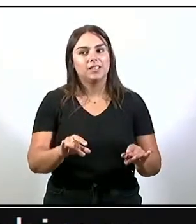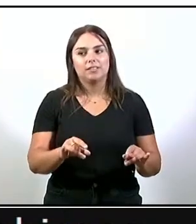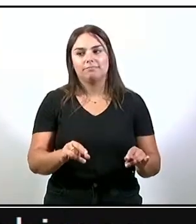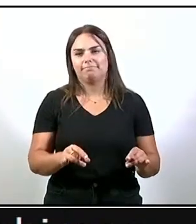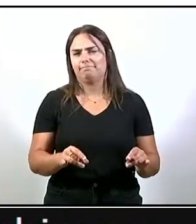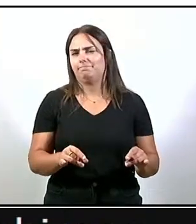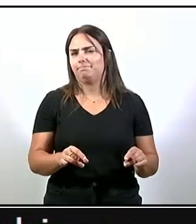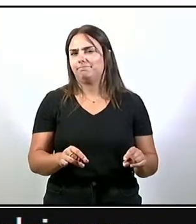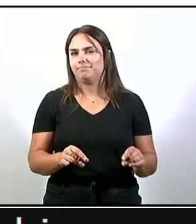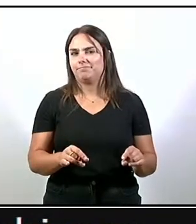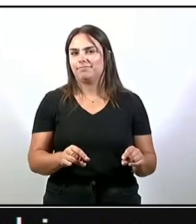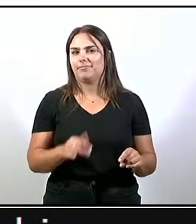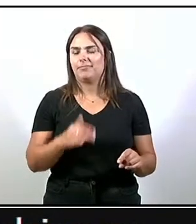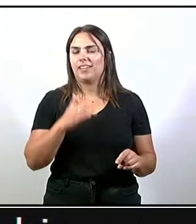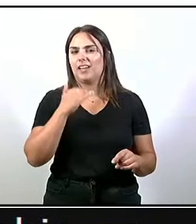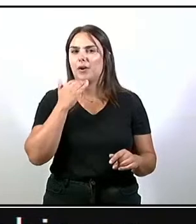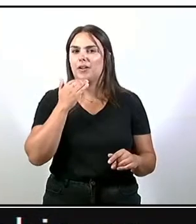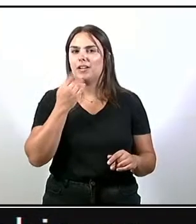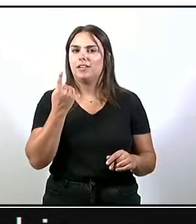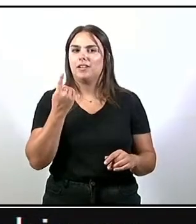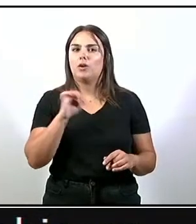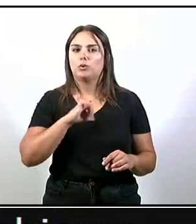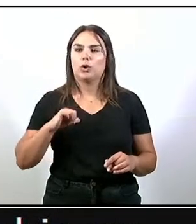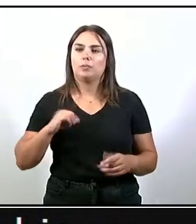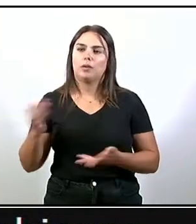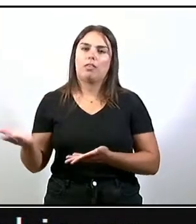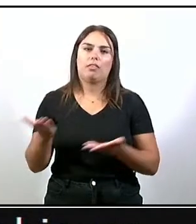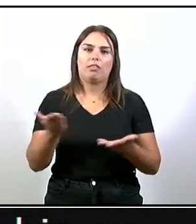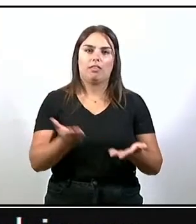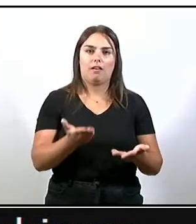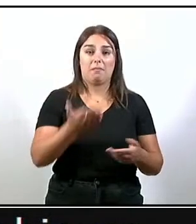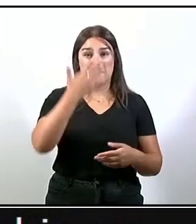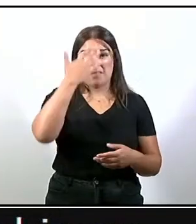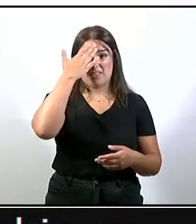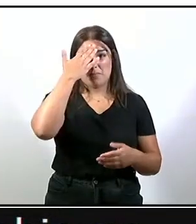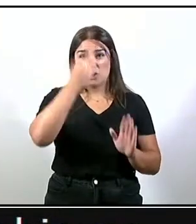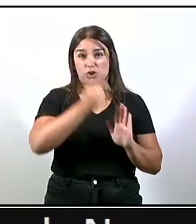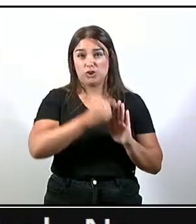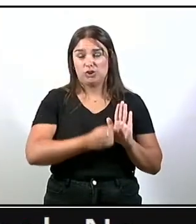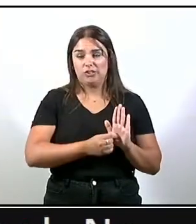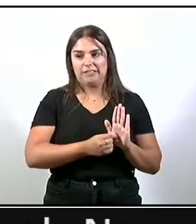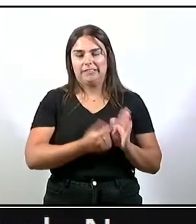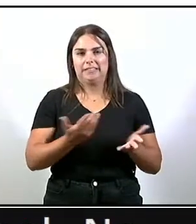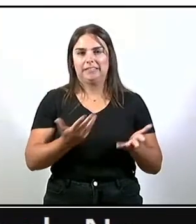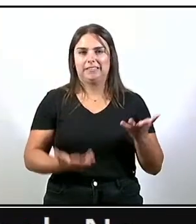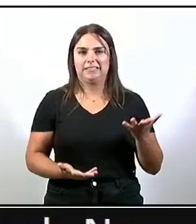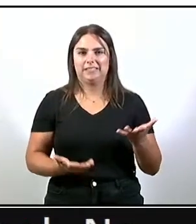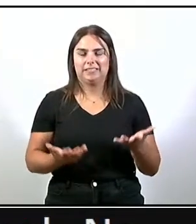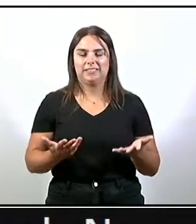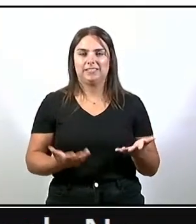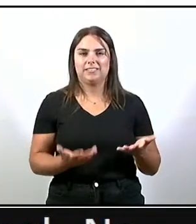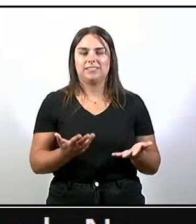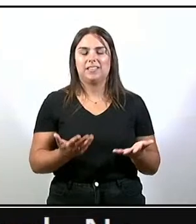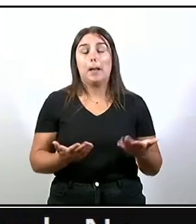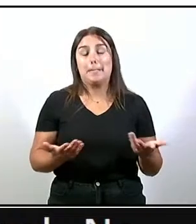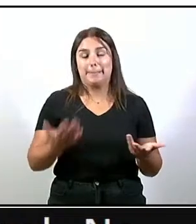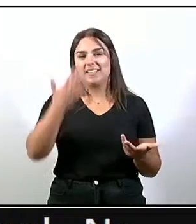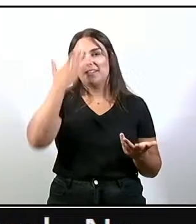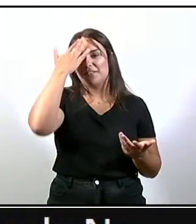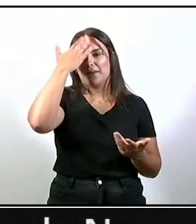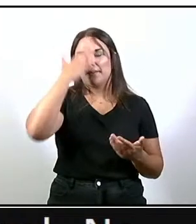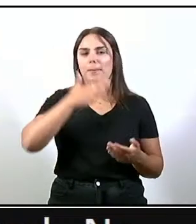El ofrecer un senador autonómico a un partido no tiene nada que ver con los principios. Es decir, a mí esos principios que en